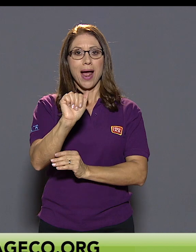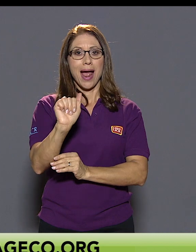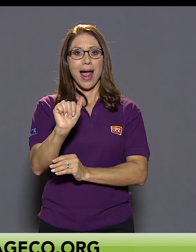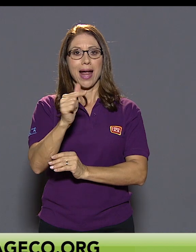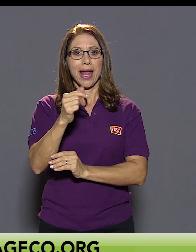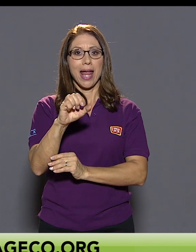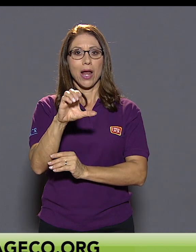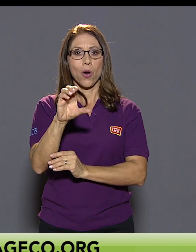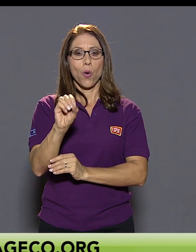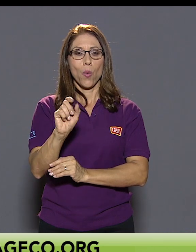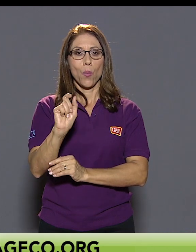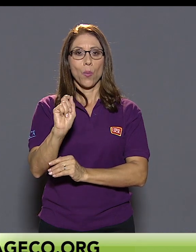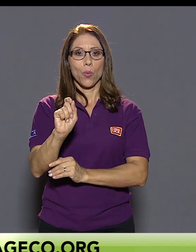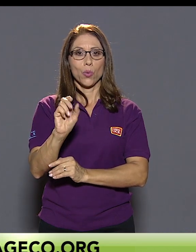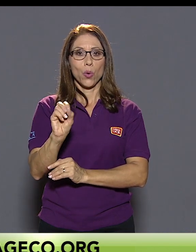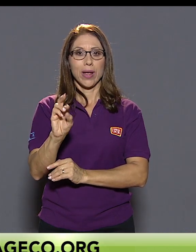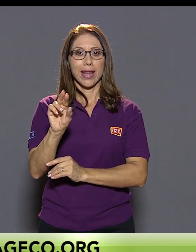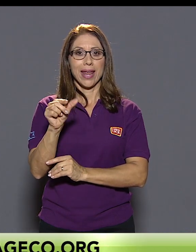concursoliterario2018@ageco.org.